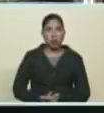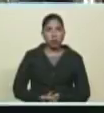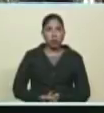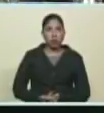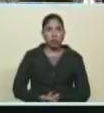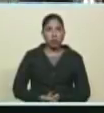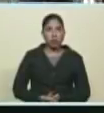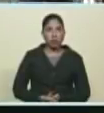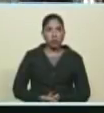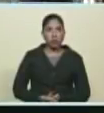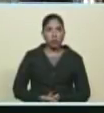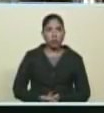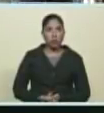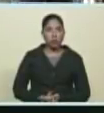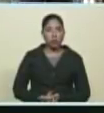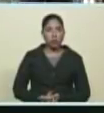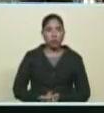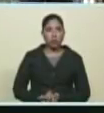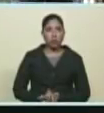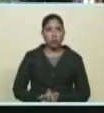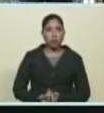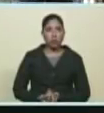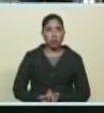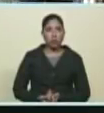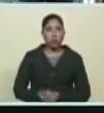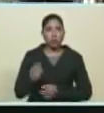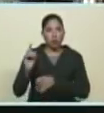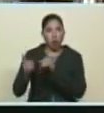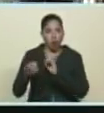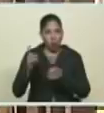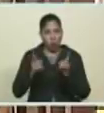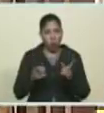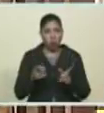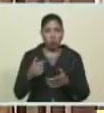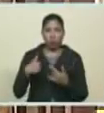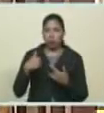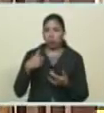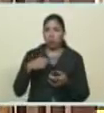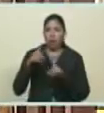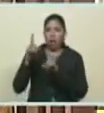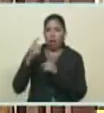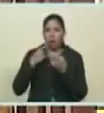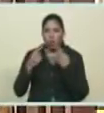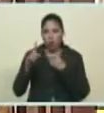Con el chino Khan. Y nos fuimos pues a remontar la cuesta.